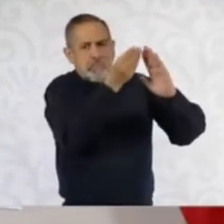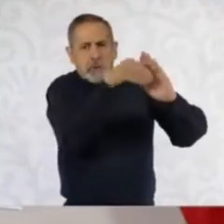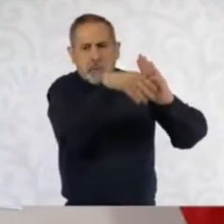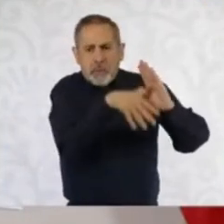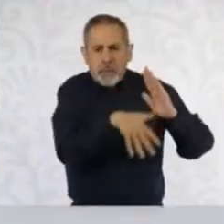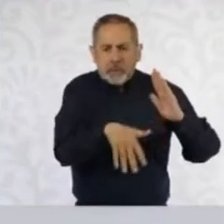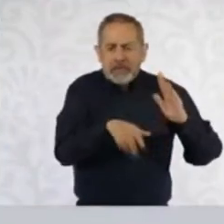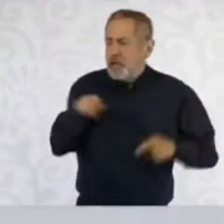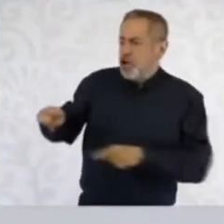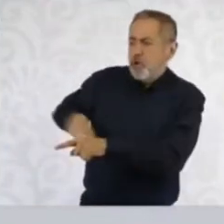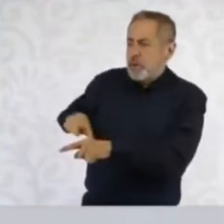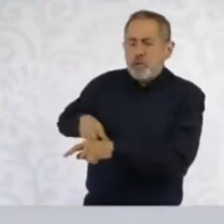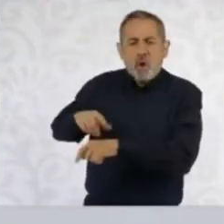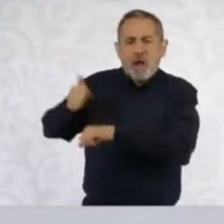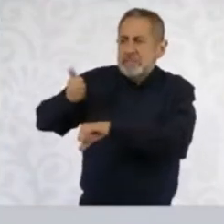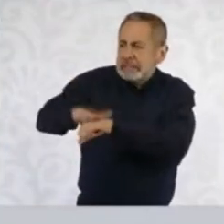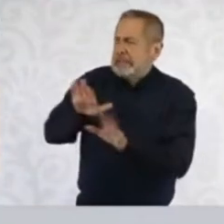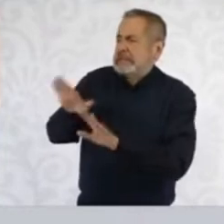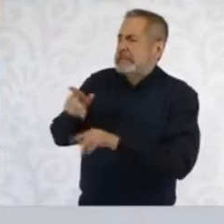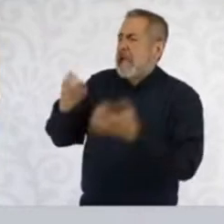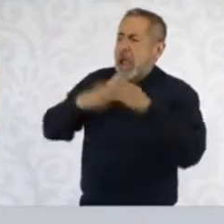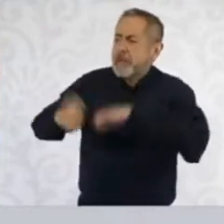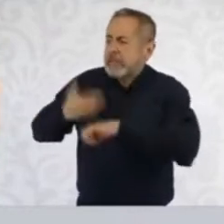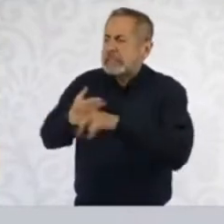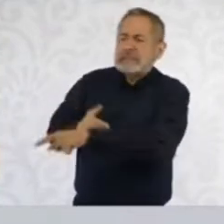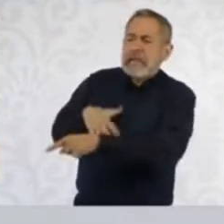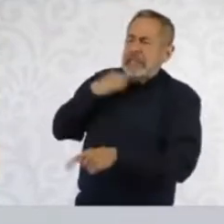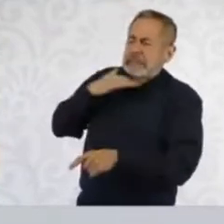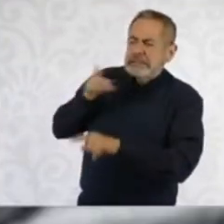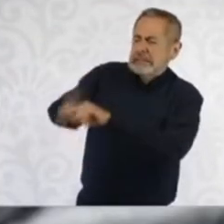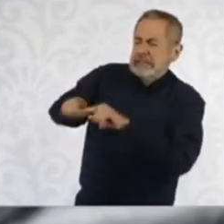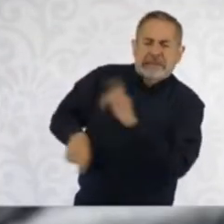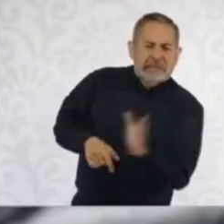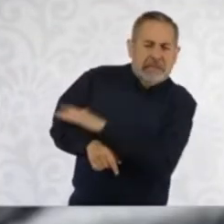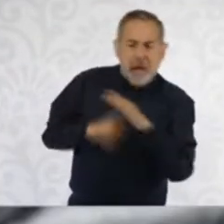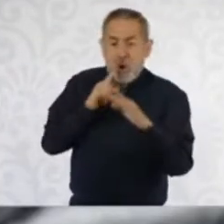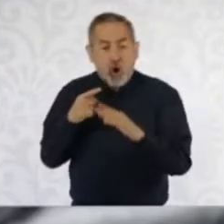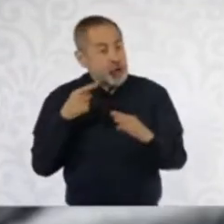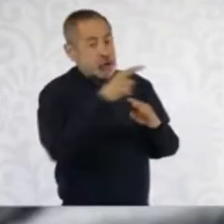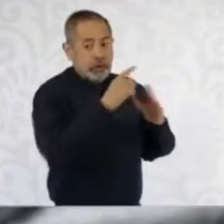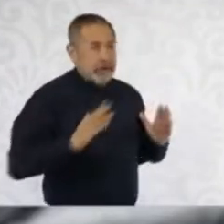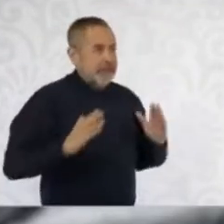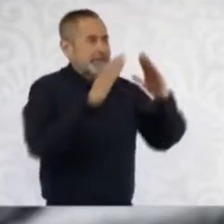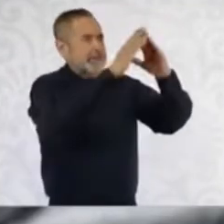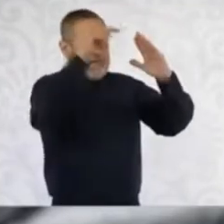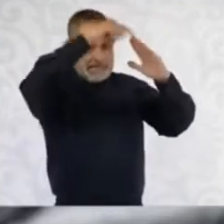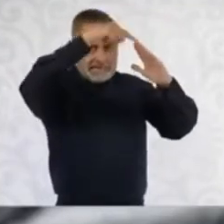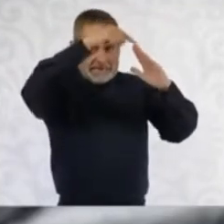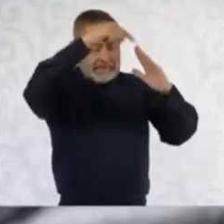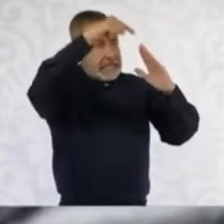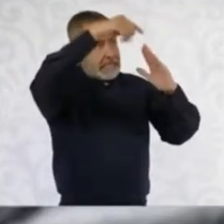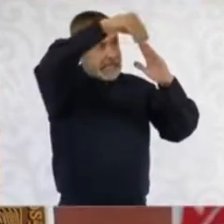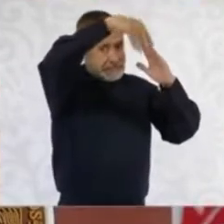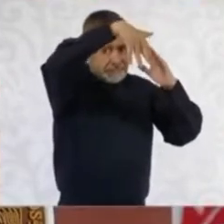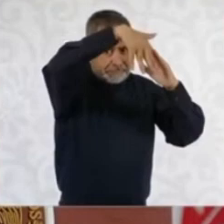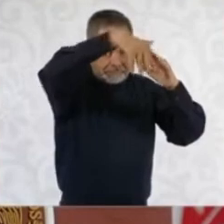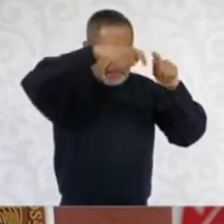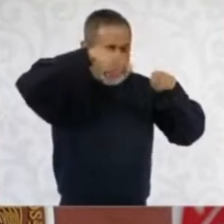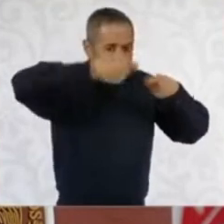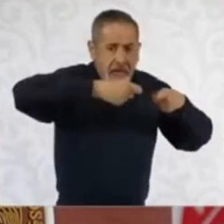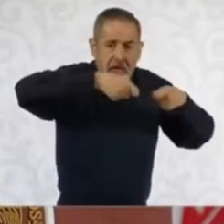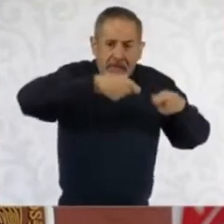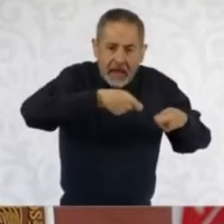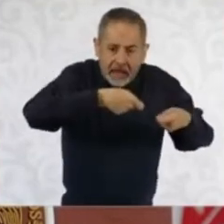pésimos administradores, que solamente traen corrupción. Entonces, una ideología traída de